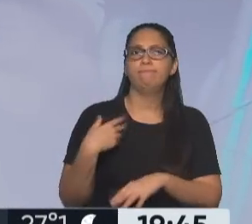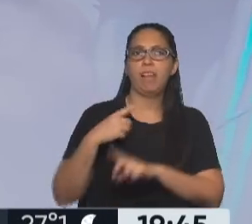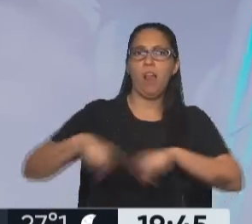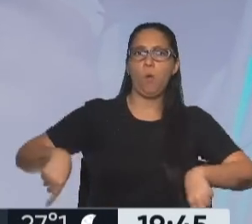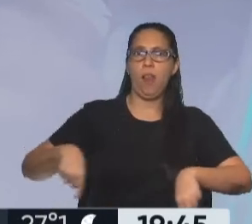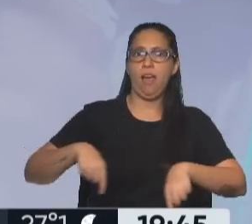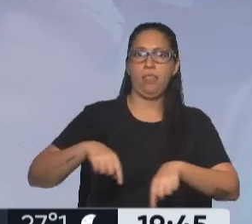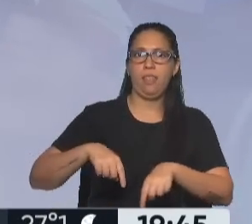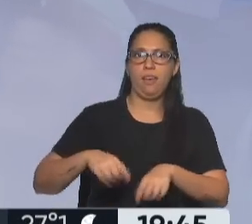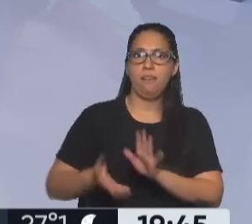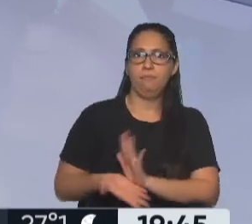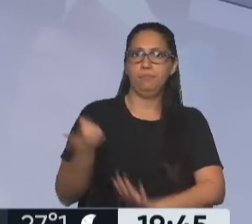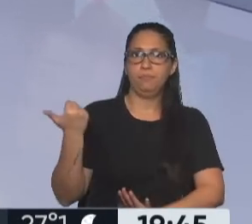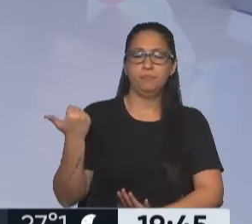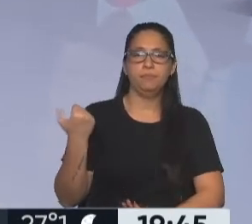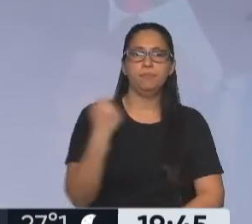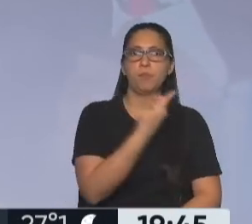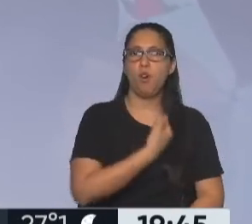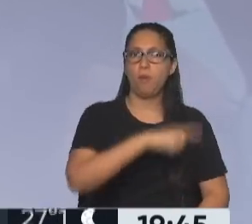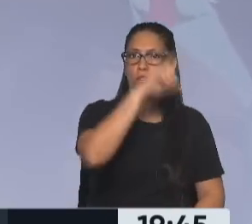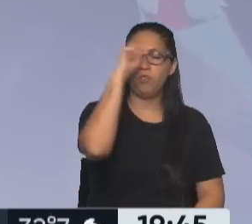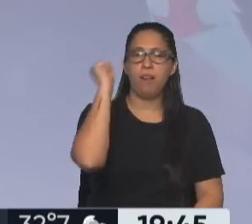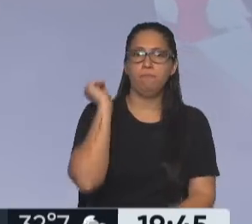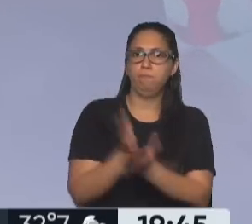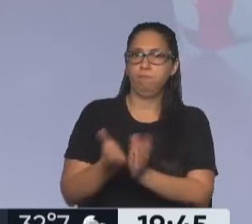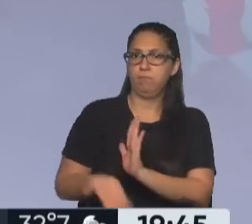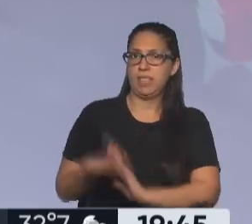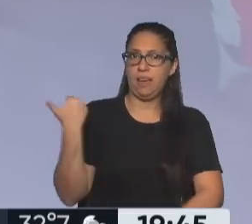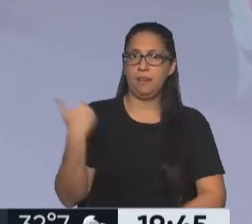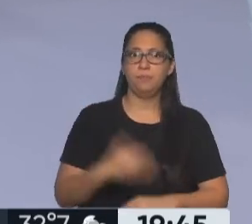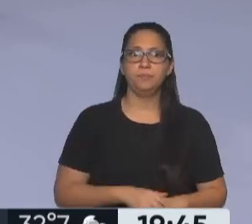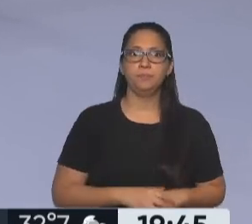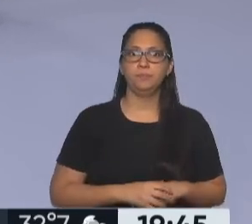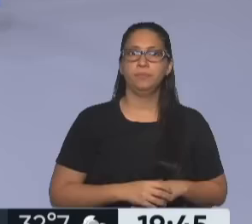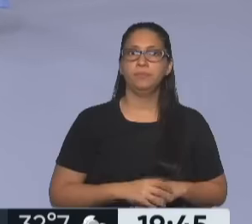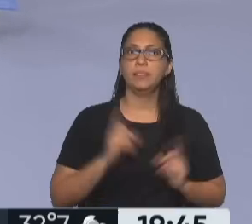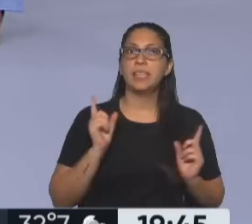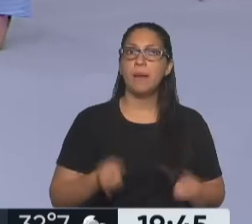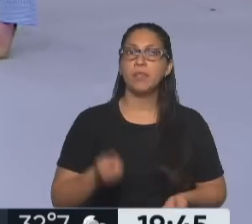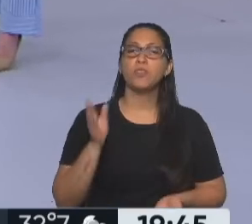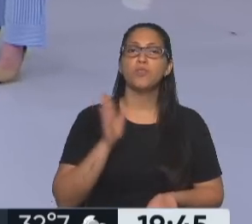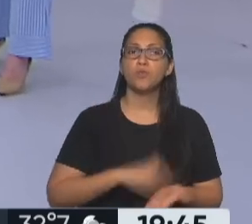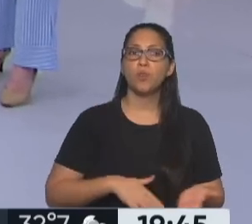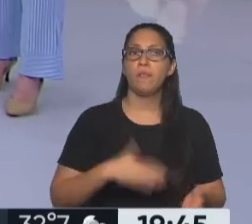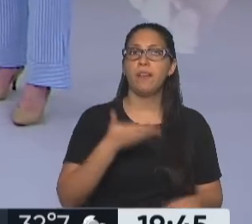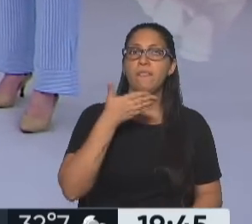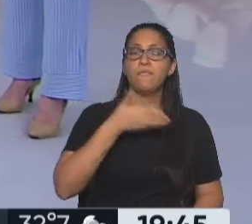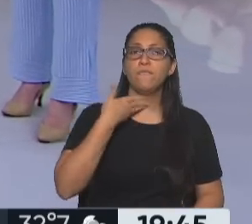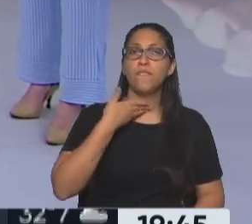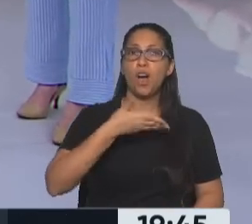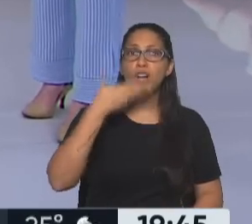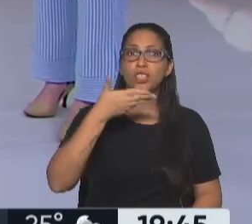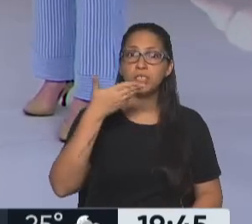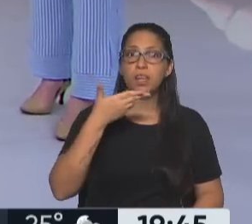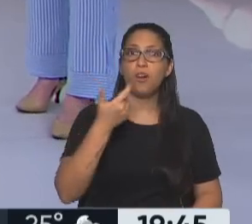fue retirada por el gobierno nacional. Y a propósito del anuncio que recién veíamos del vocero presidencial Manuel